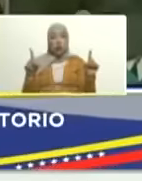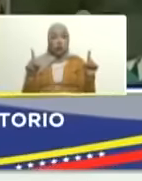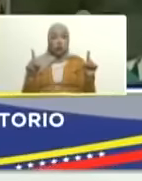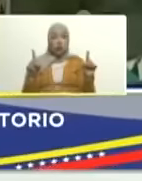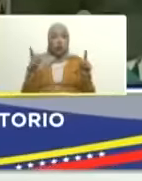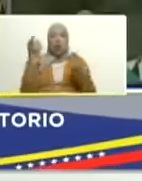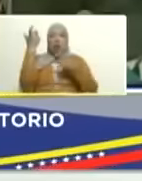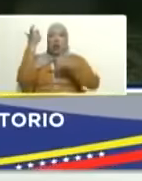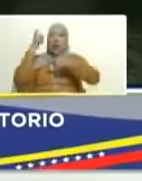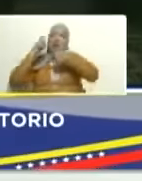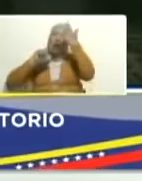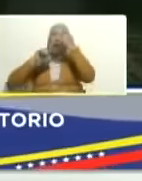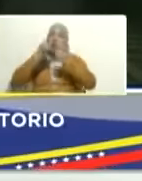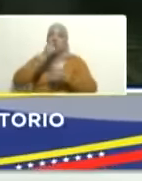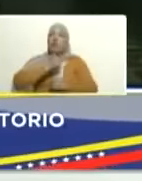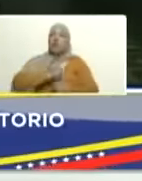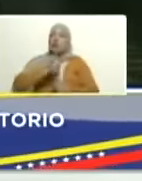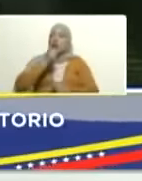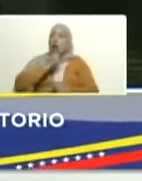con paciencia,